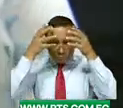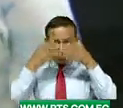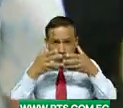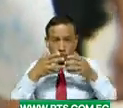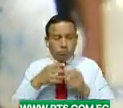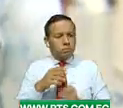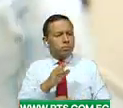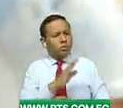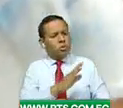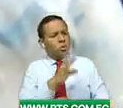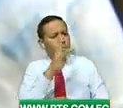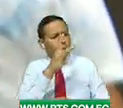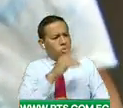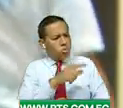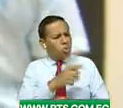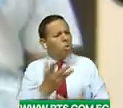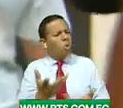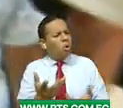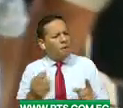esposo.